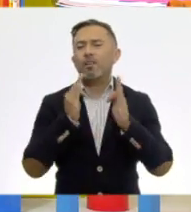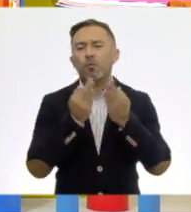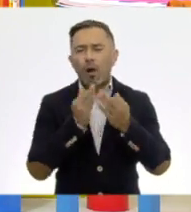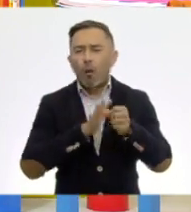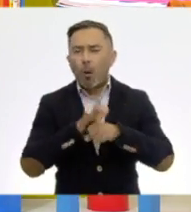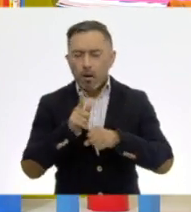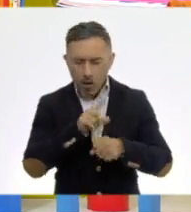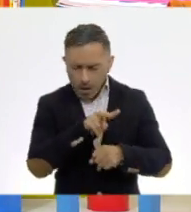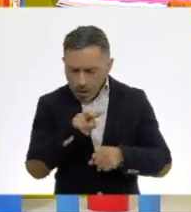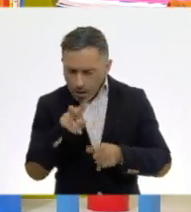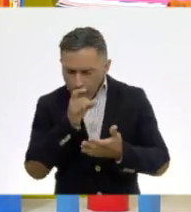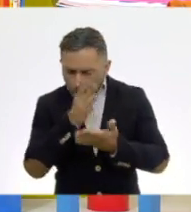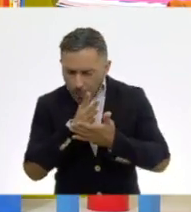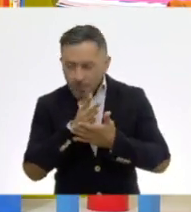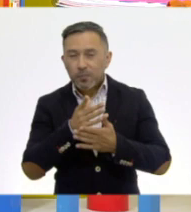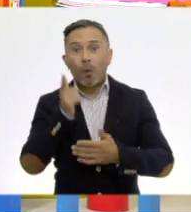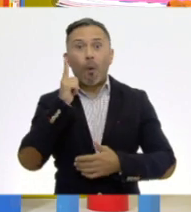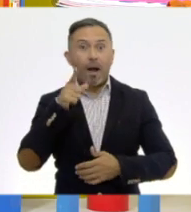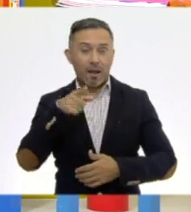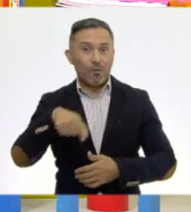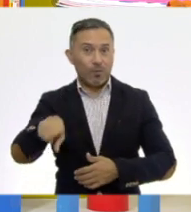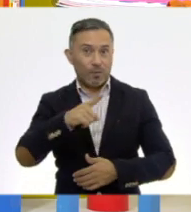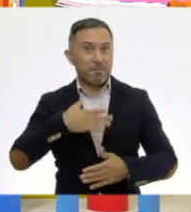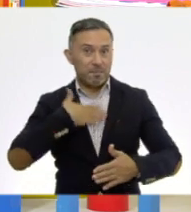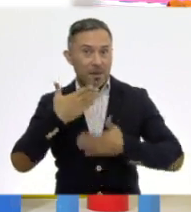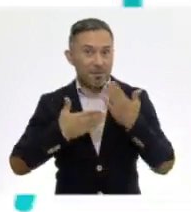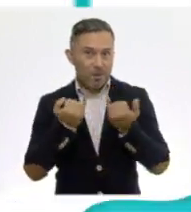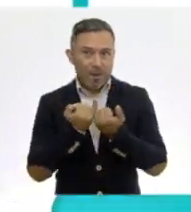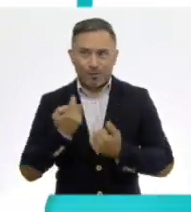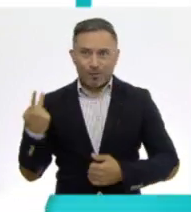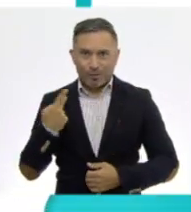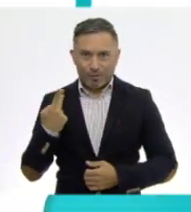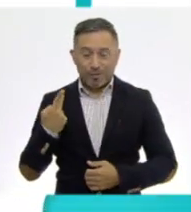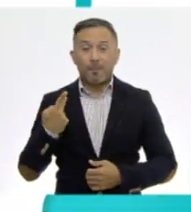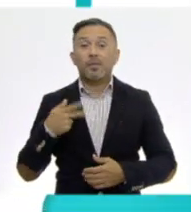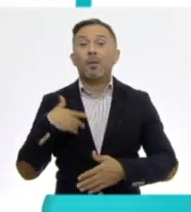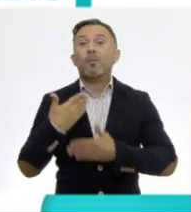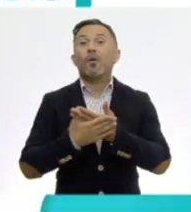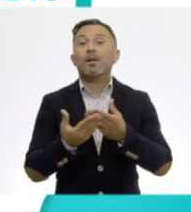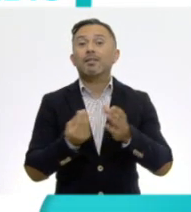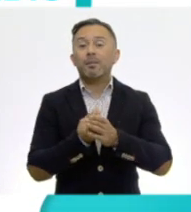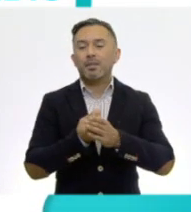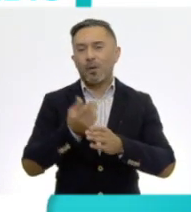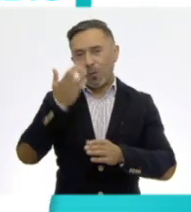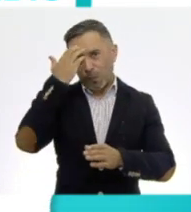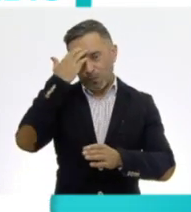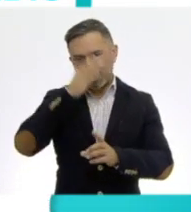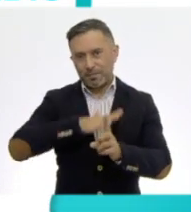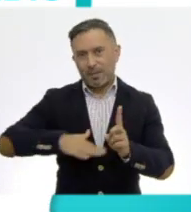nosotros. Ahora continuamos con Conocimiento del Medio.